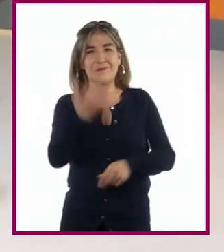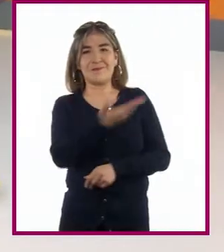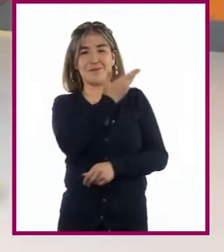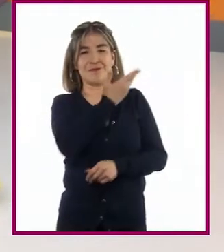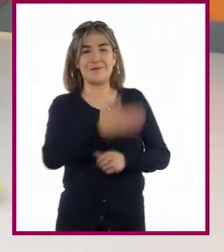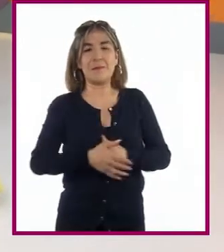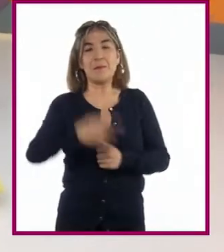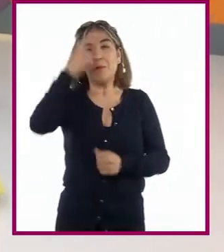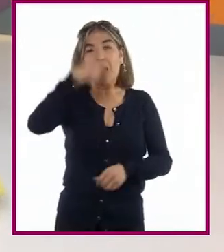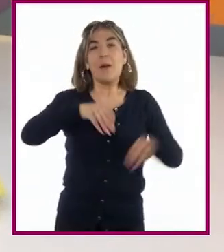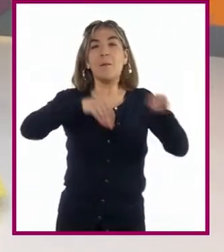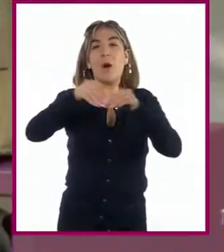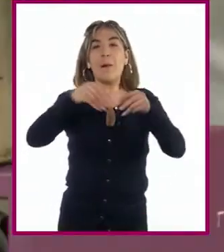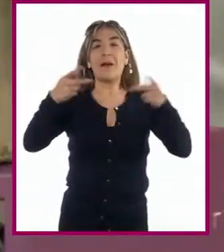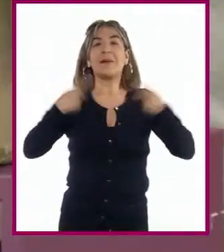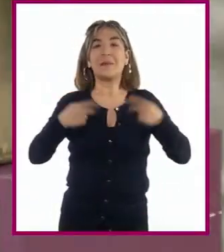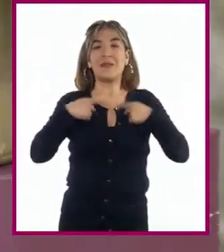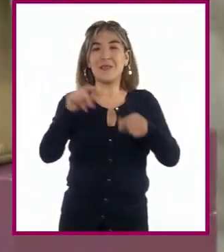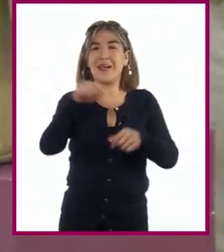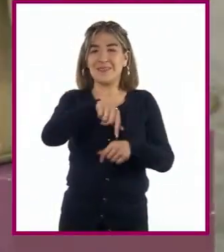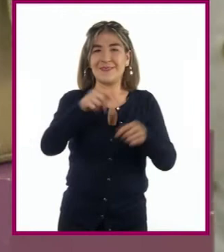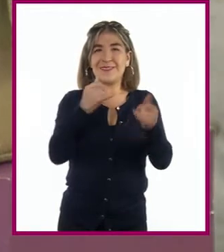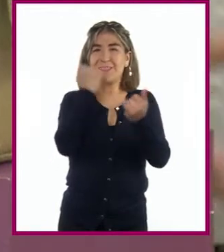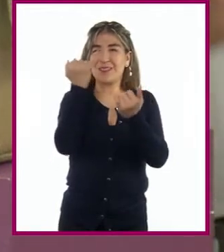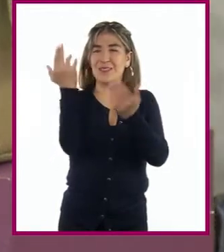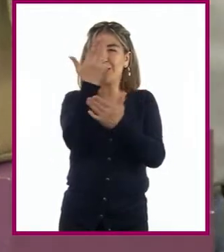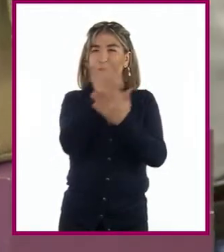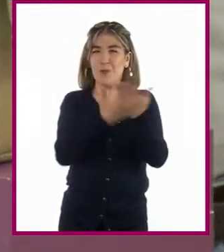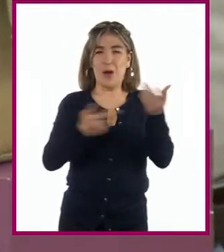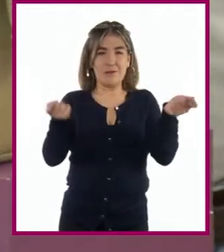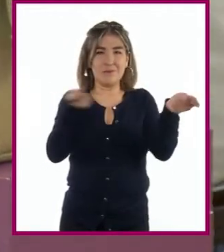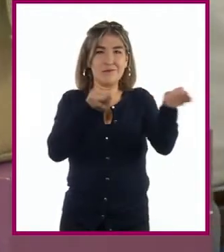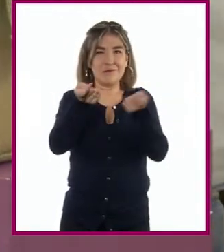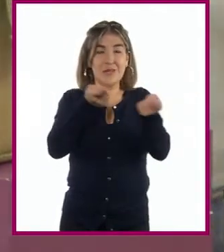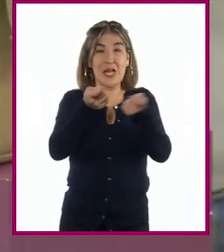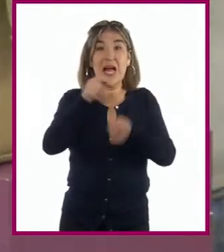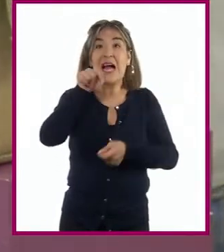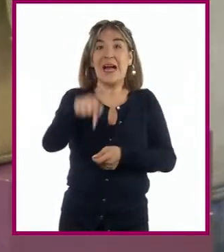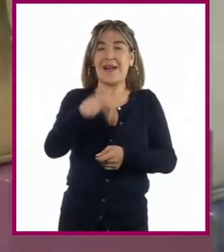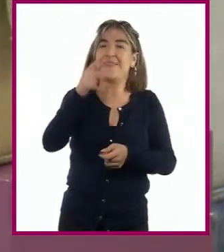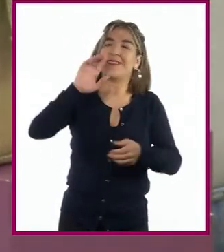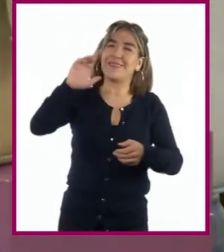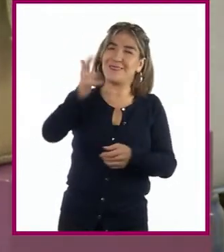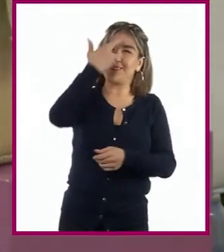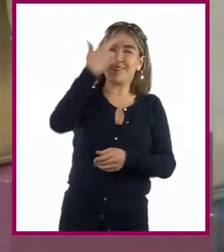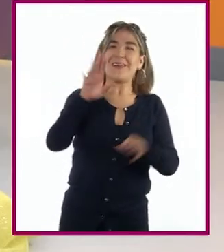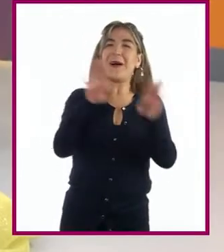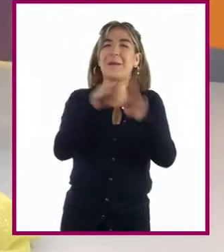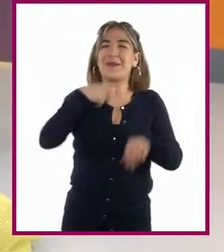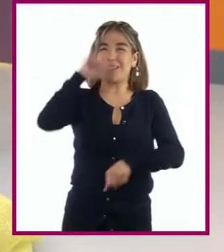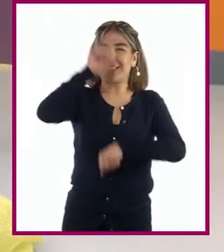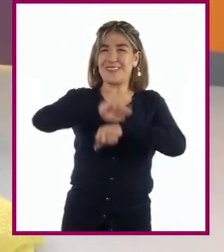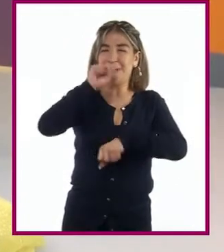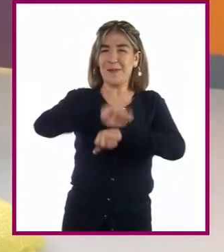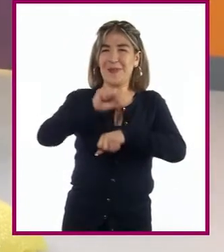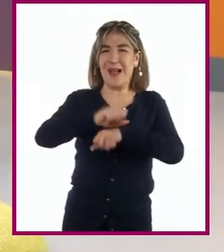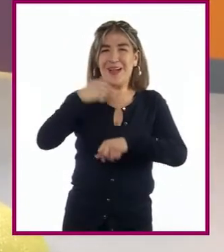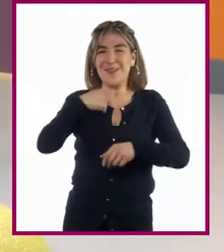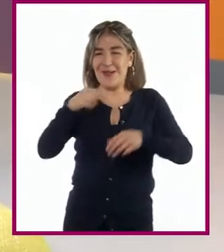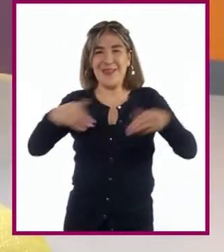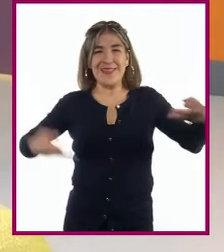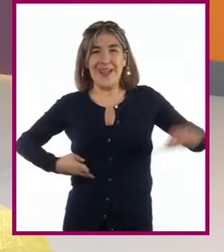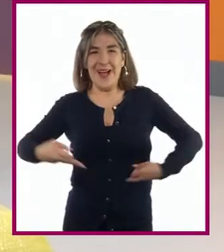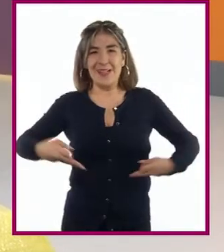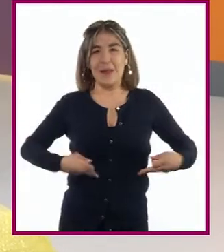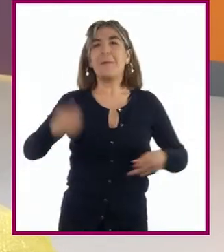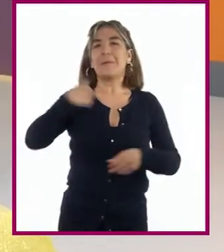pueda yo mover a los personajes, mira. Y como éramos dos en escena, ese día de la representación en la secundaria, pues puse aquí a